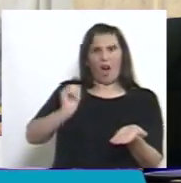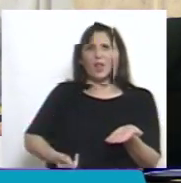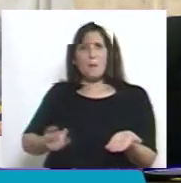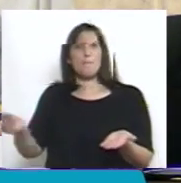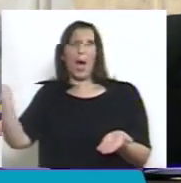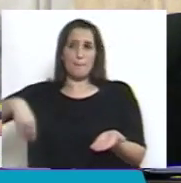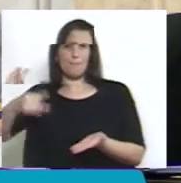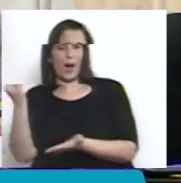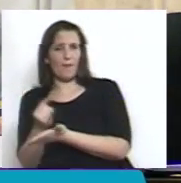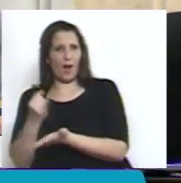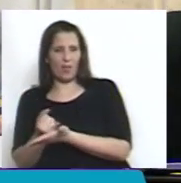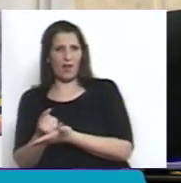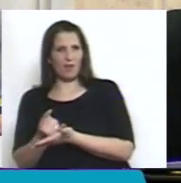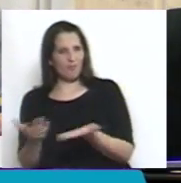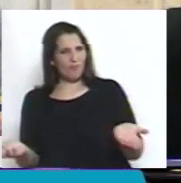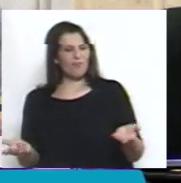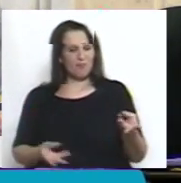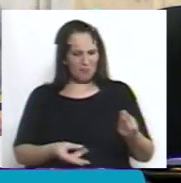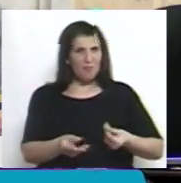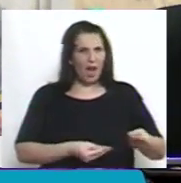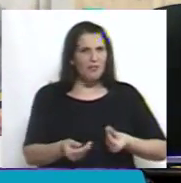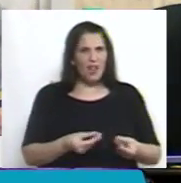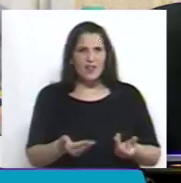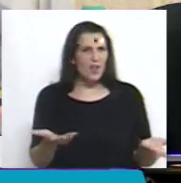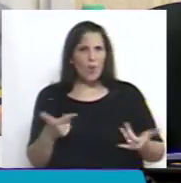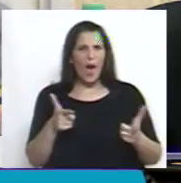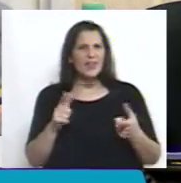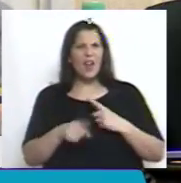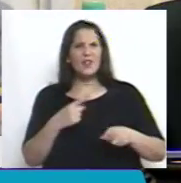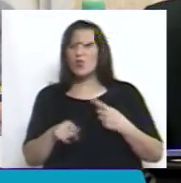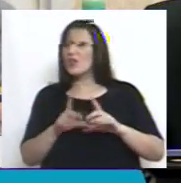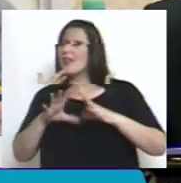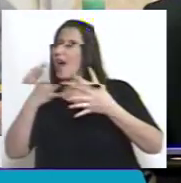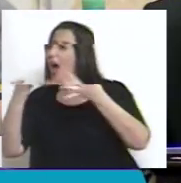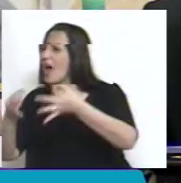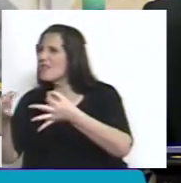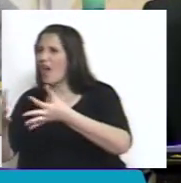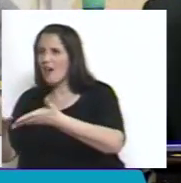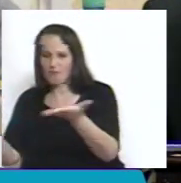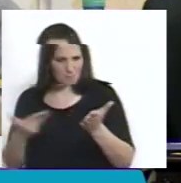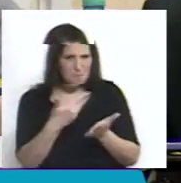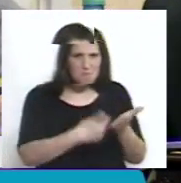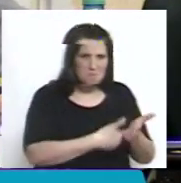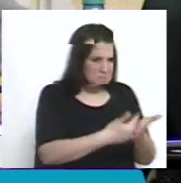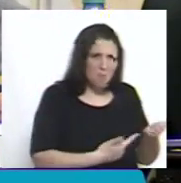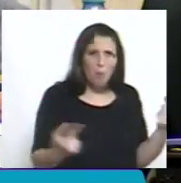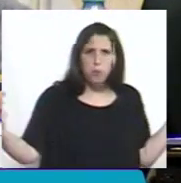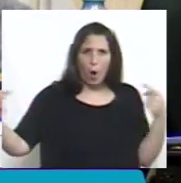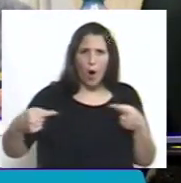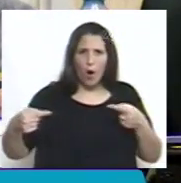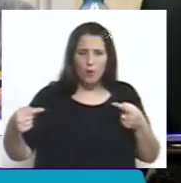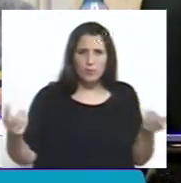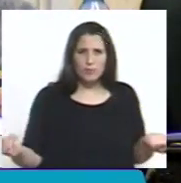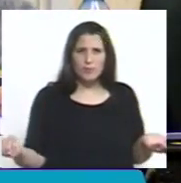mayor parte del material que allí manejaban no tenía relación alguna con el mundo real, ni siquiera en una conexión que implica una